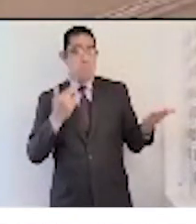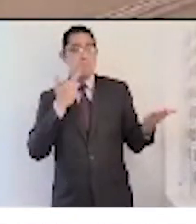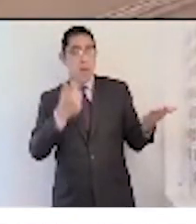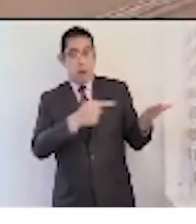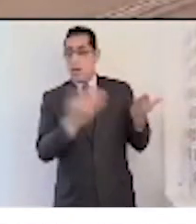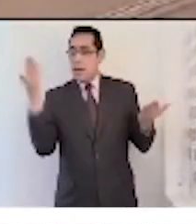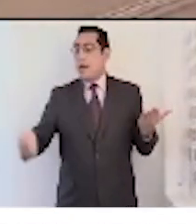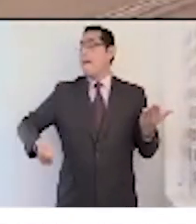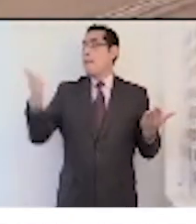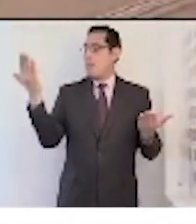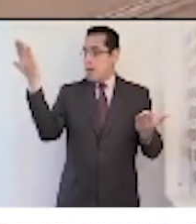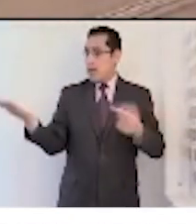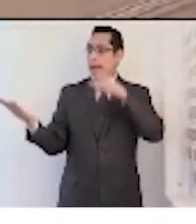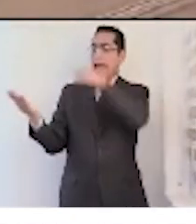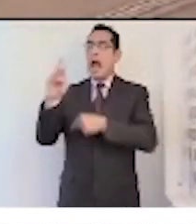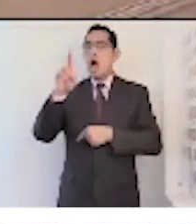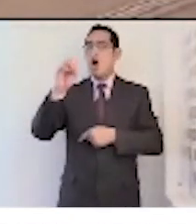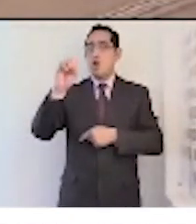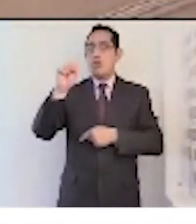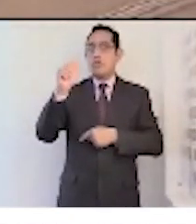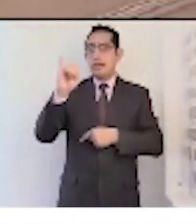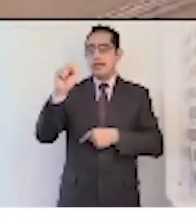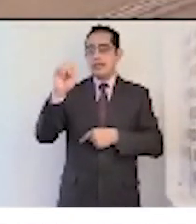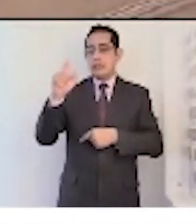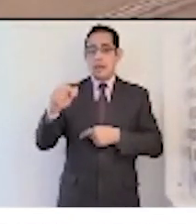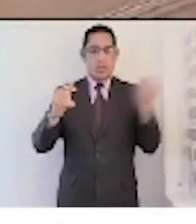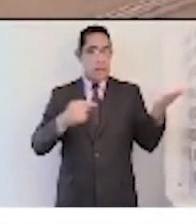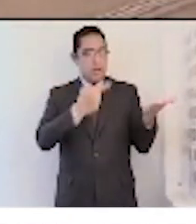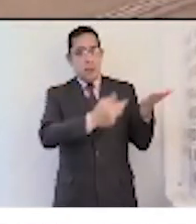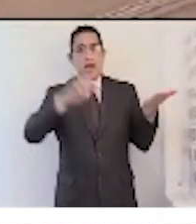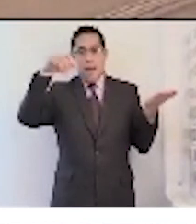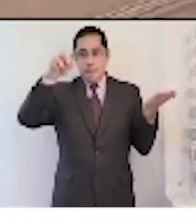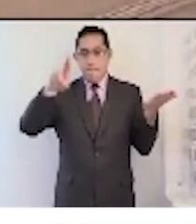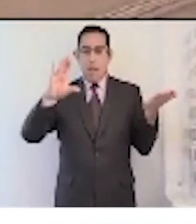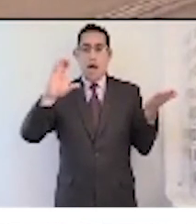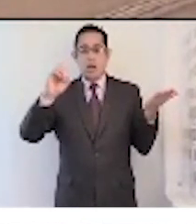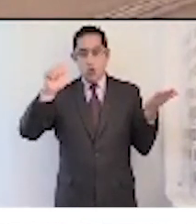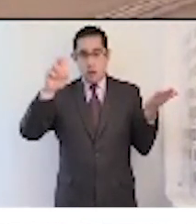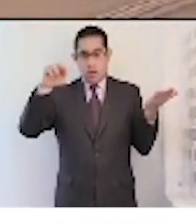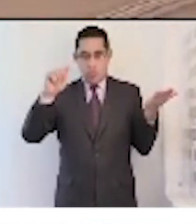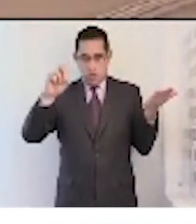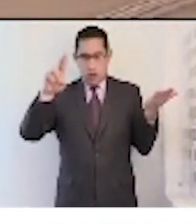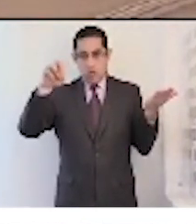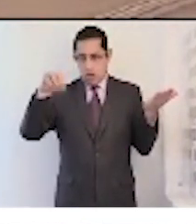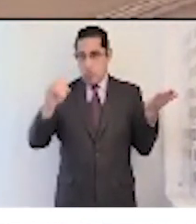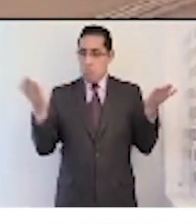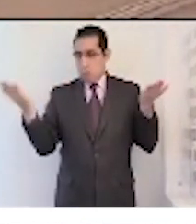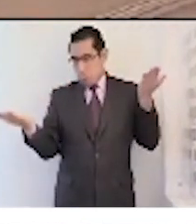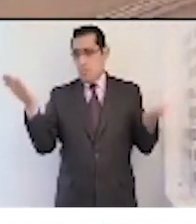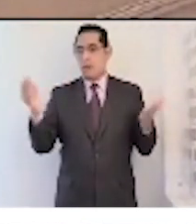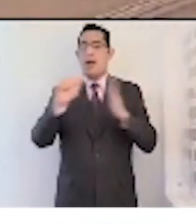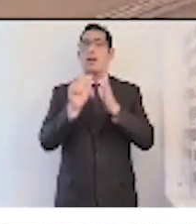la ciudadana Rosicela Sánchez Oya y en segundo término el ciudadano Marco Antonio Moreno Rosado. Segundo, en términos del